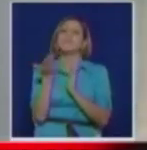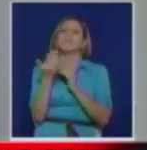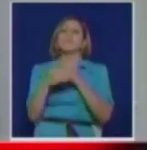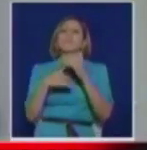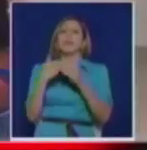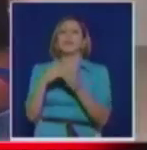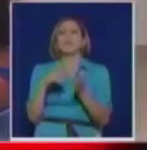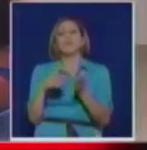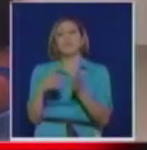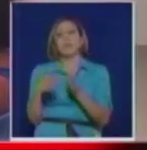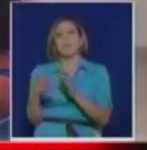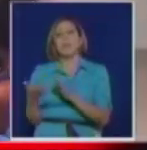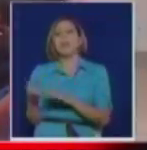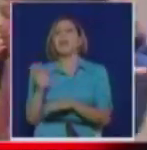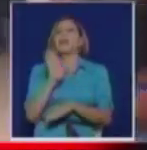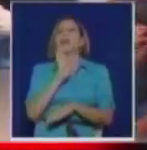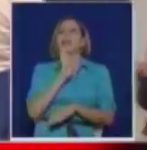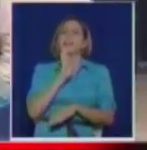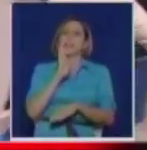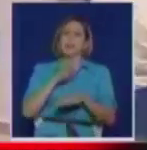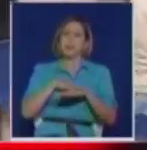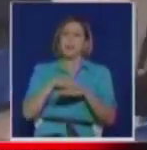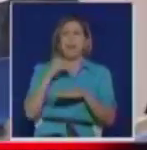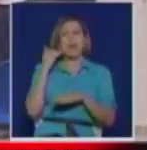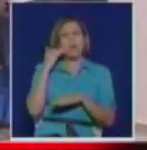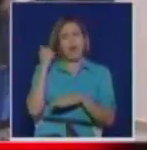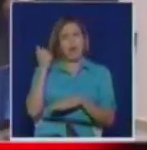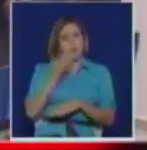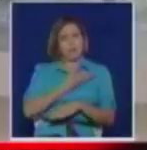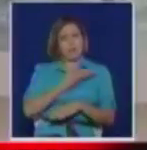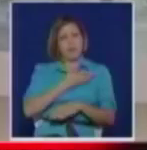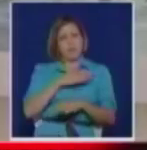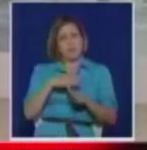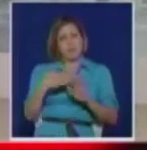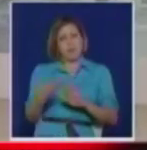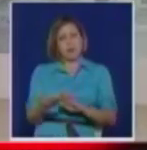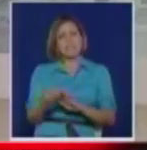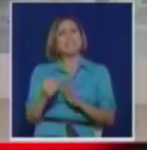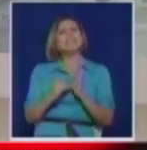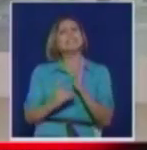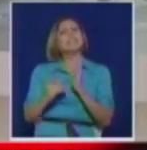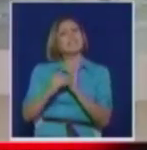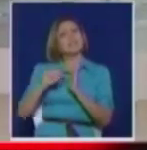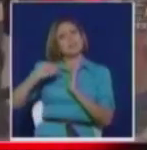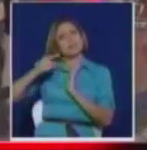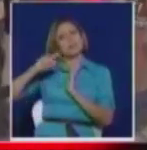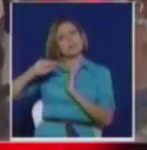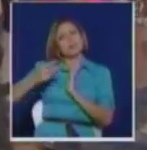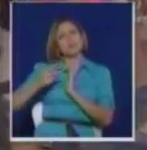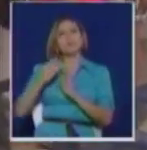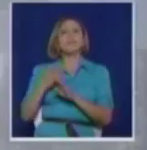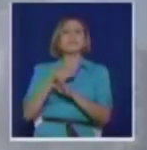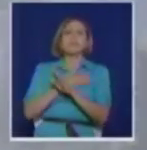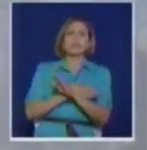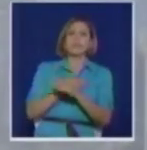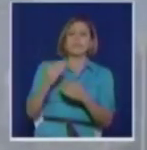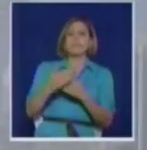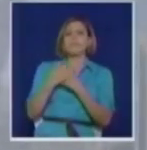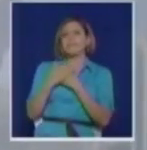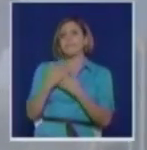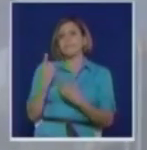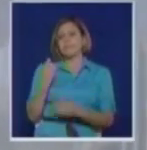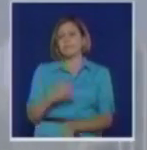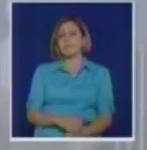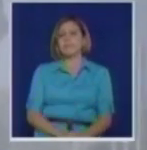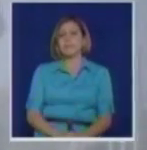la mortalidad de madres que pertenecen a los estratos 1 y 2, hechos que, según el estudio, podían haberse prevenido.